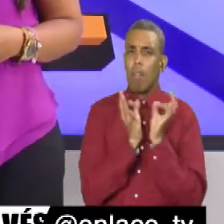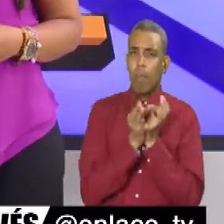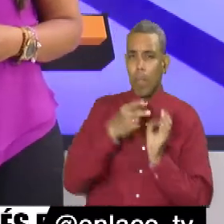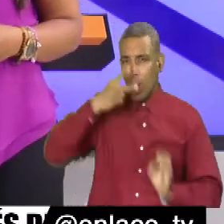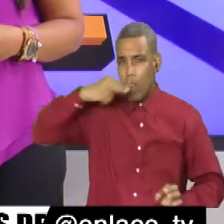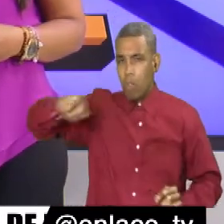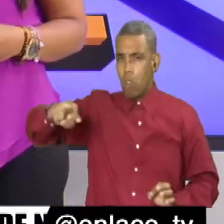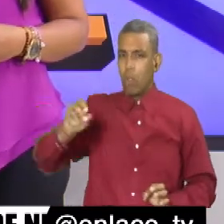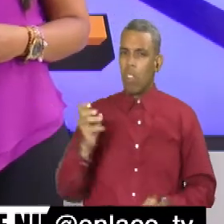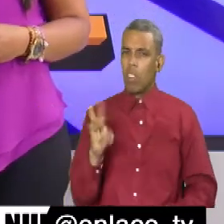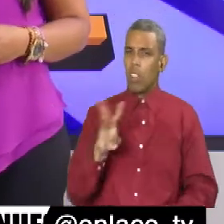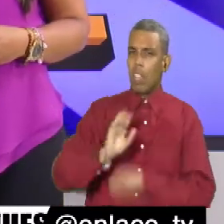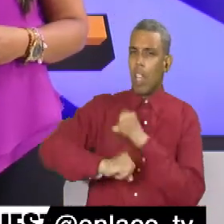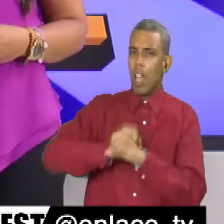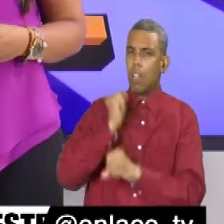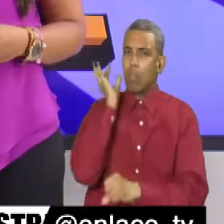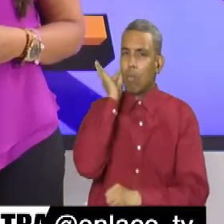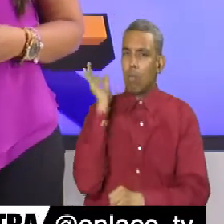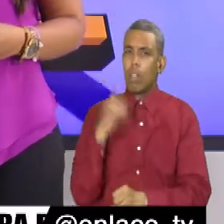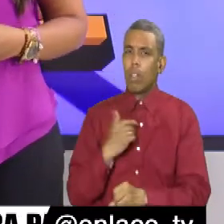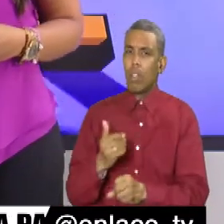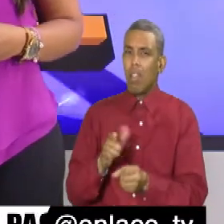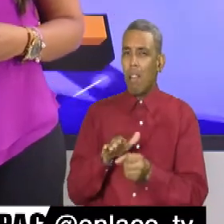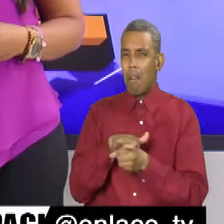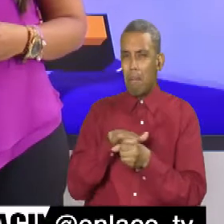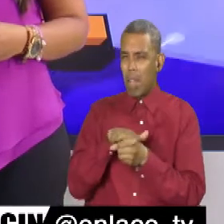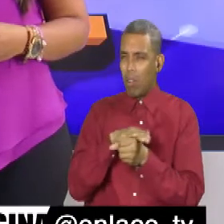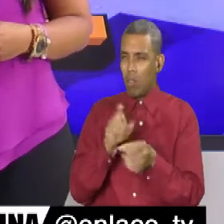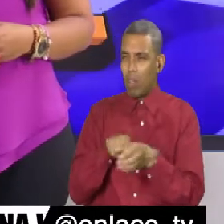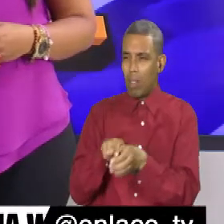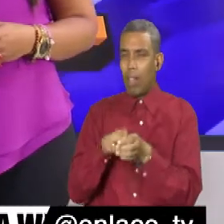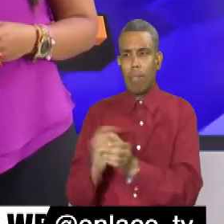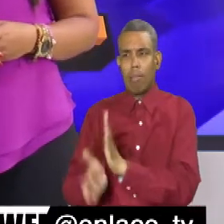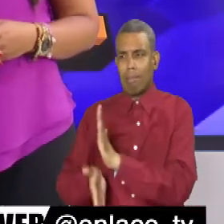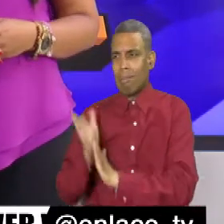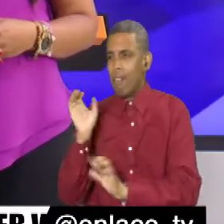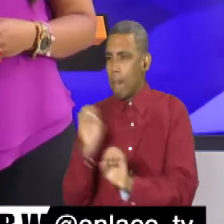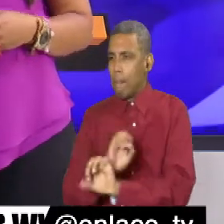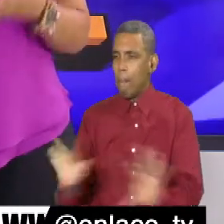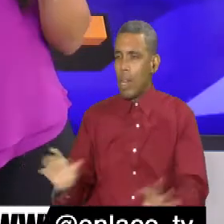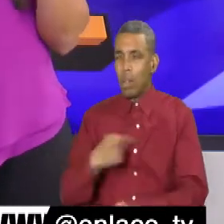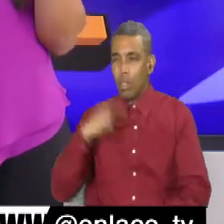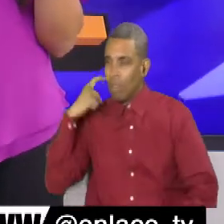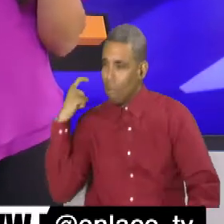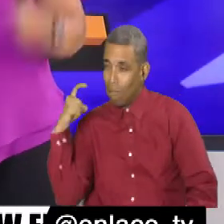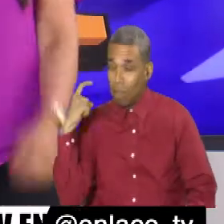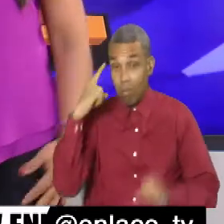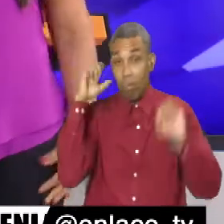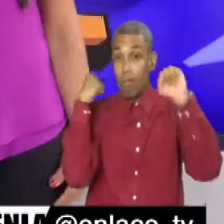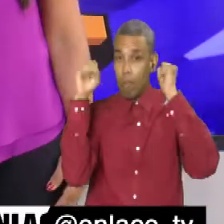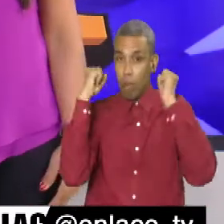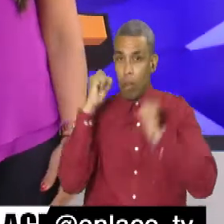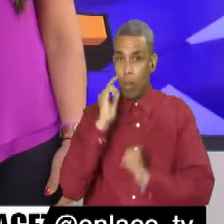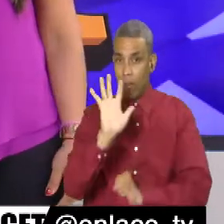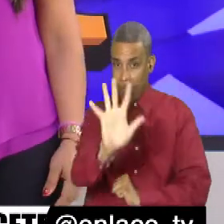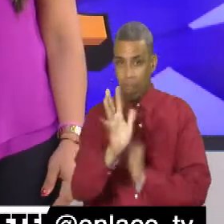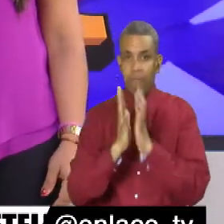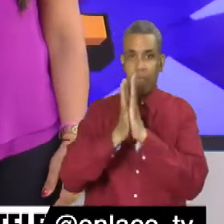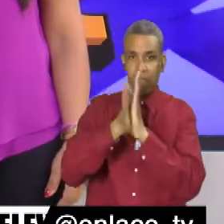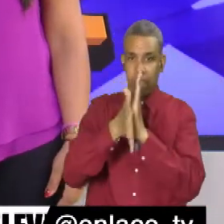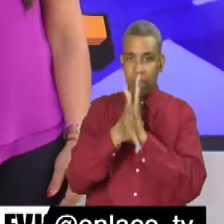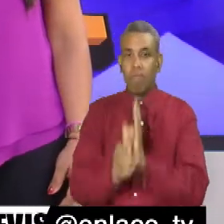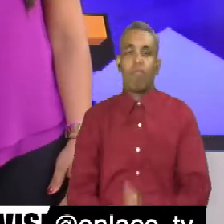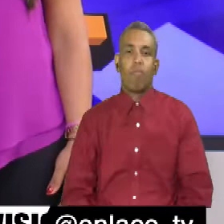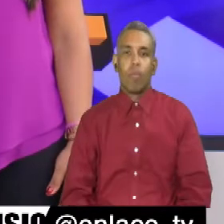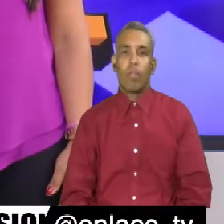desapareció desde el pasado lunes del barrio Las Granjas. En instantes, la ampliación de estas y otras noticias de su interés. Bienvenidos al noticiero que